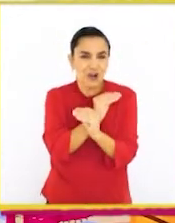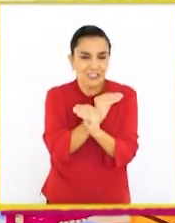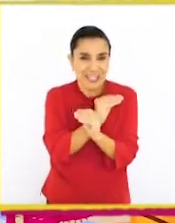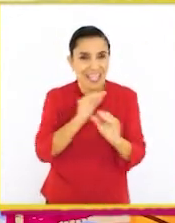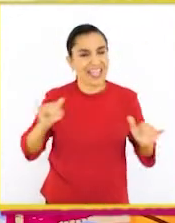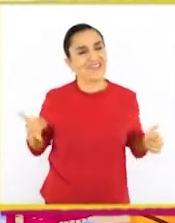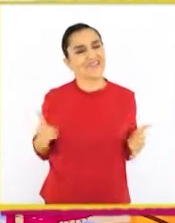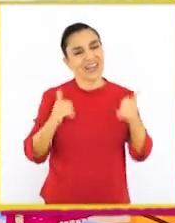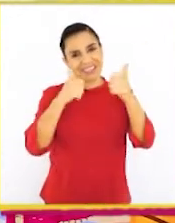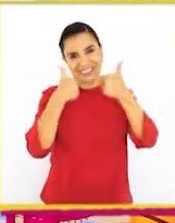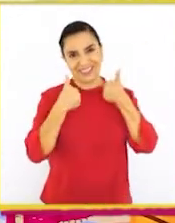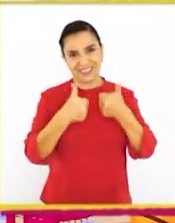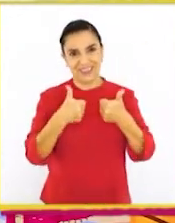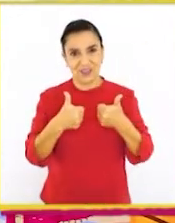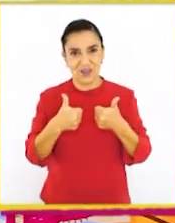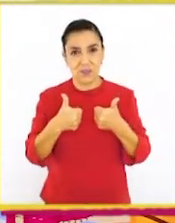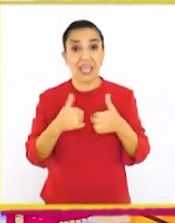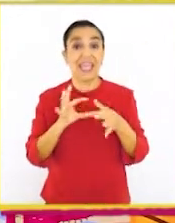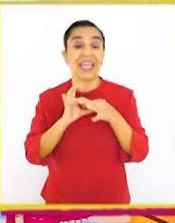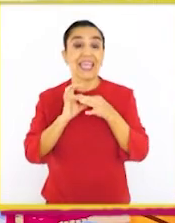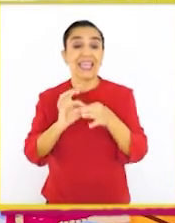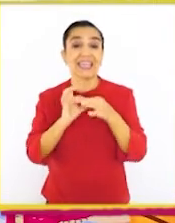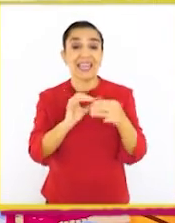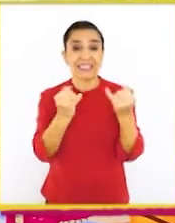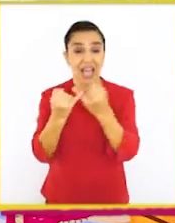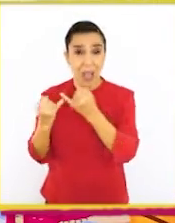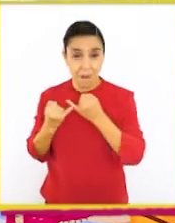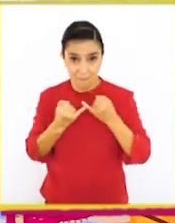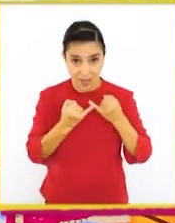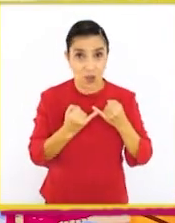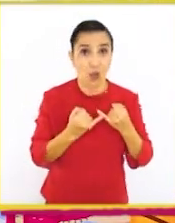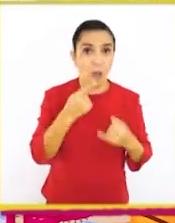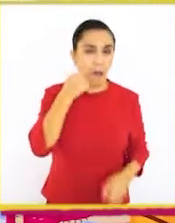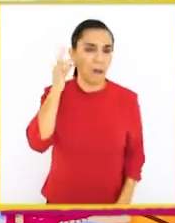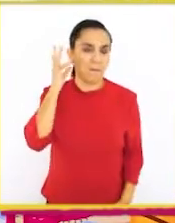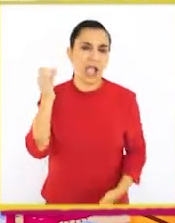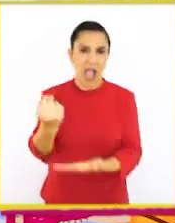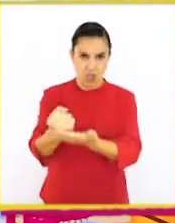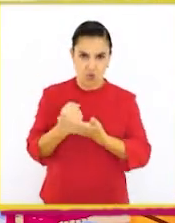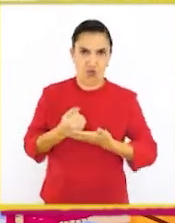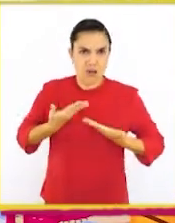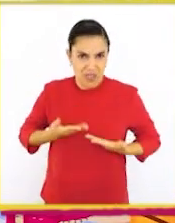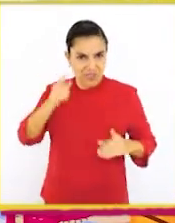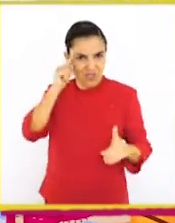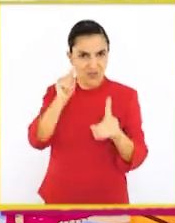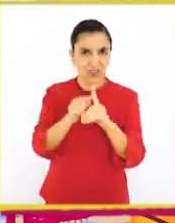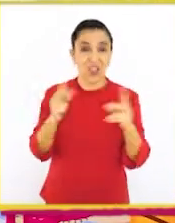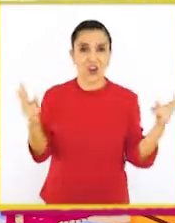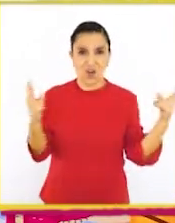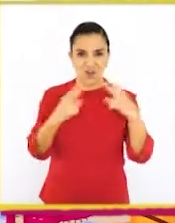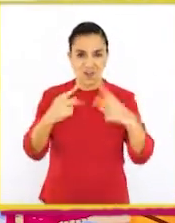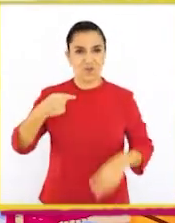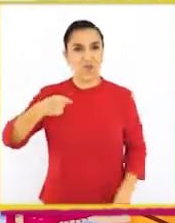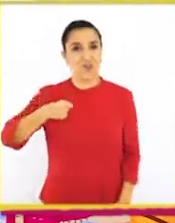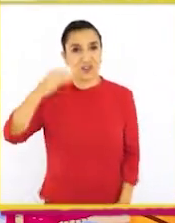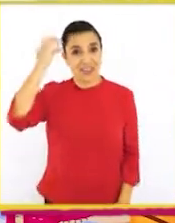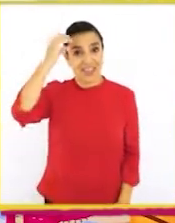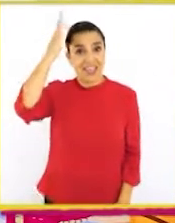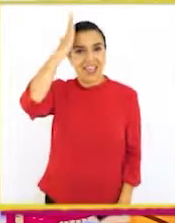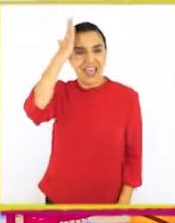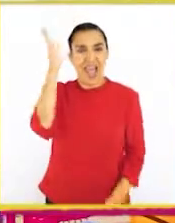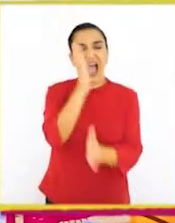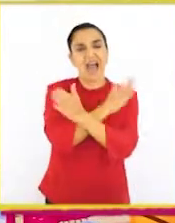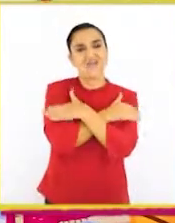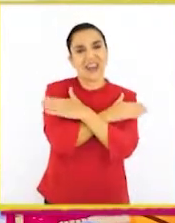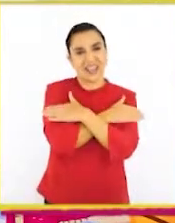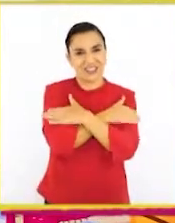noche. ¡Que lo pases súper! Y gracias, amigas y amigos, por ayudarme en esta misión. ¡Nos vemos! Soy